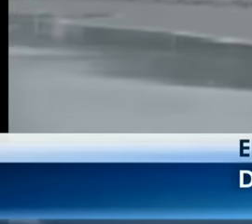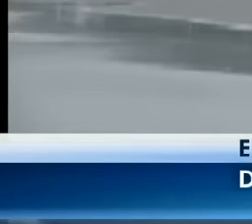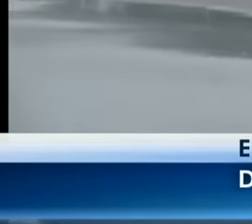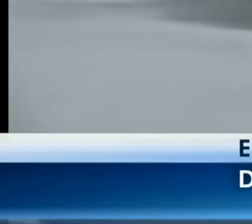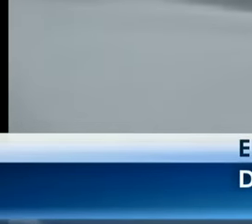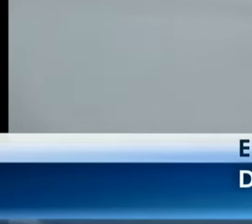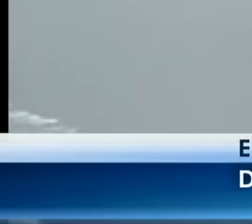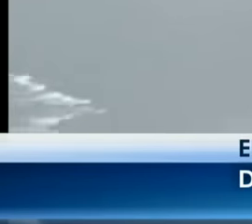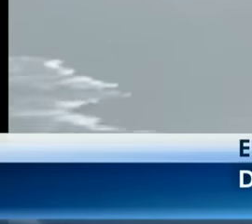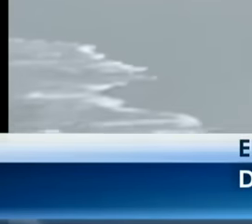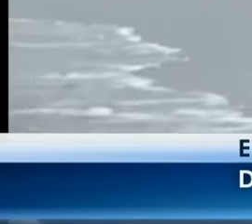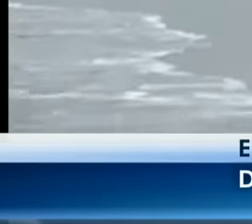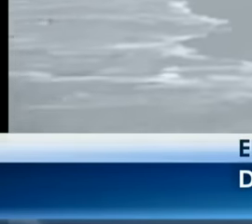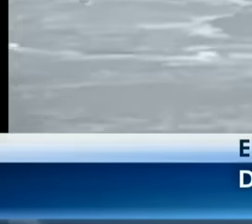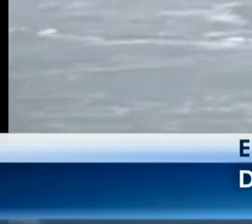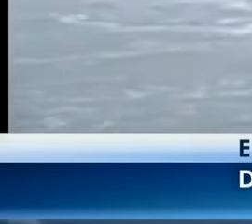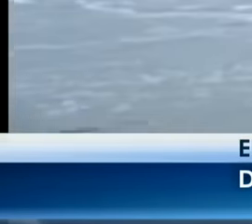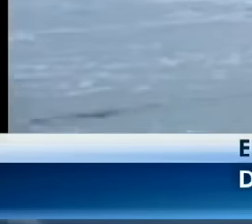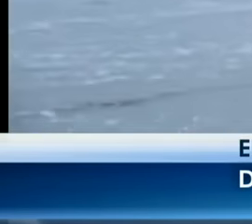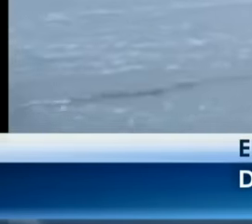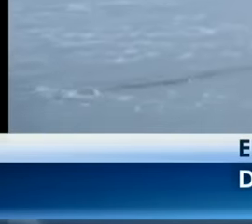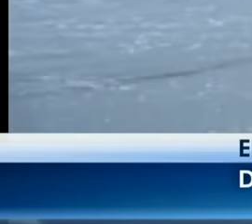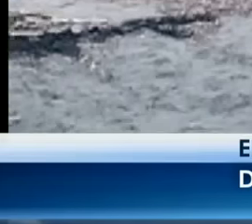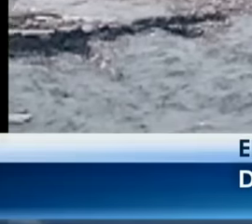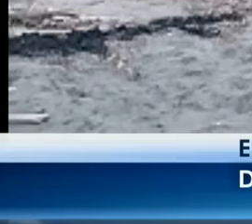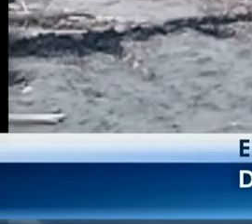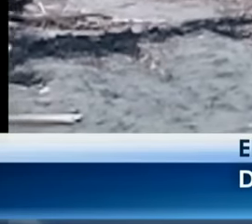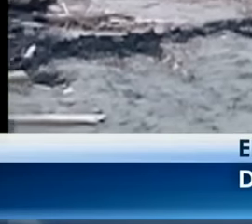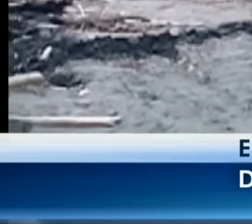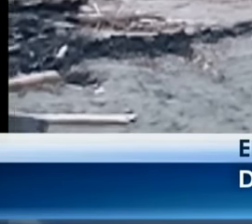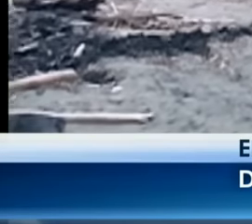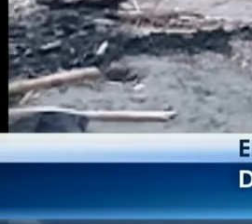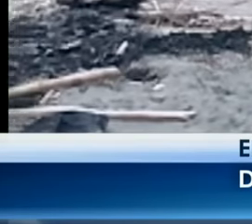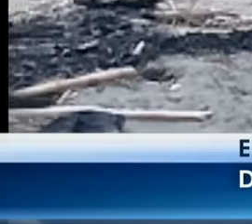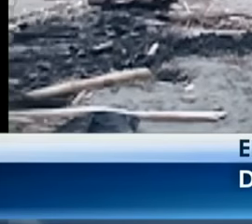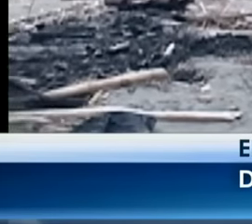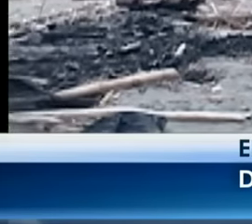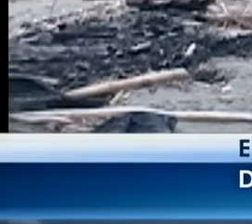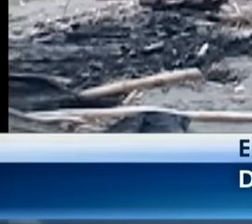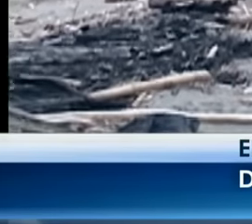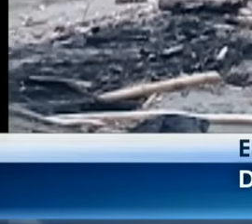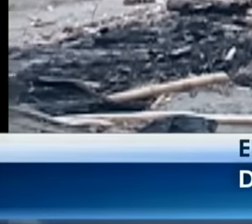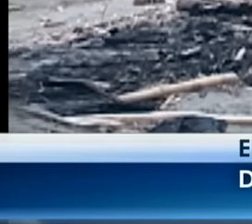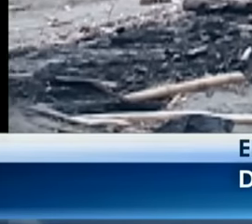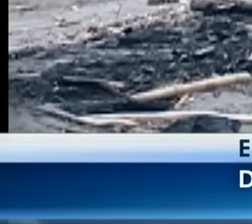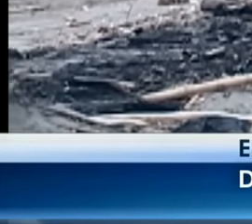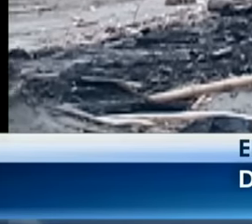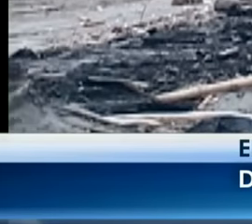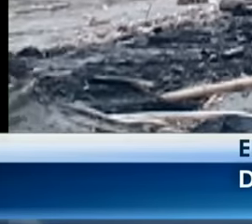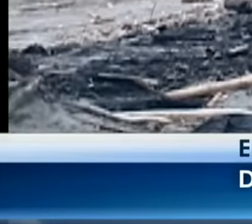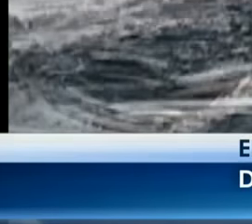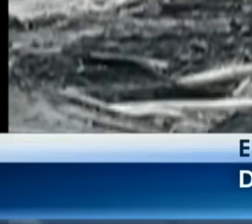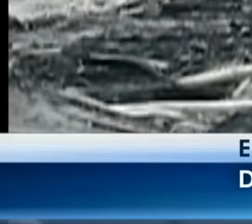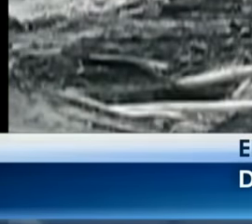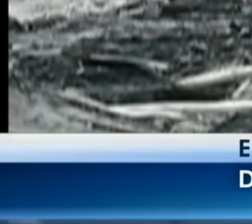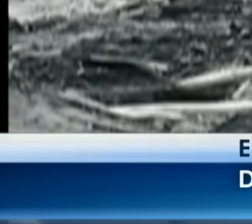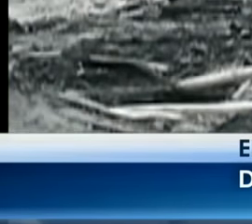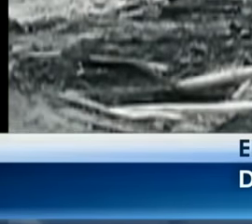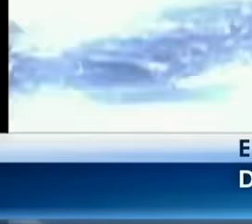Si fuera un vestigio, un recuerdo borroso o un fantasma, así luce Don Juan tras el terremoto del sábado 16 de abril.